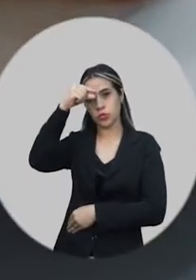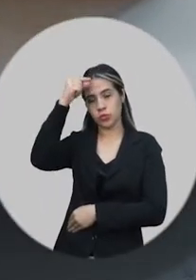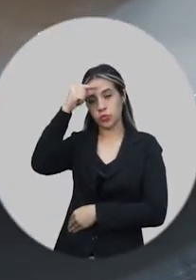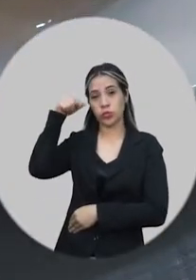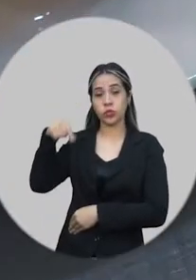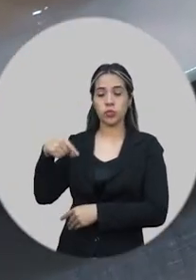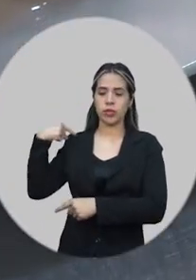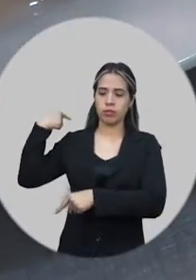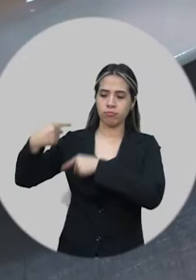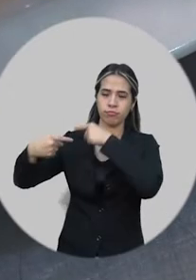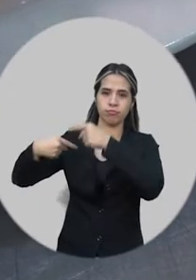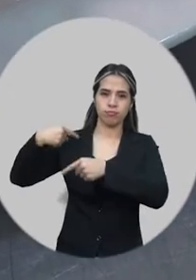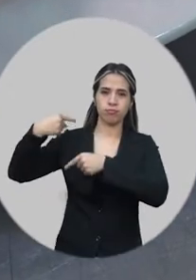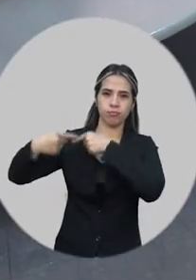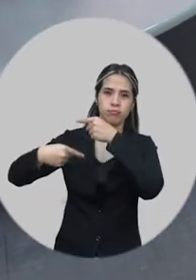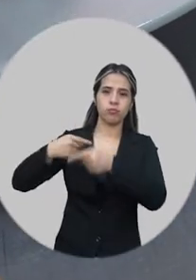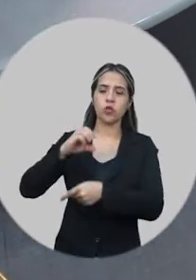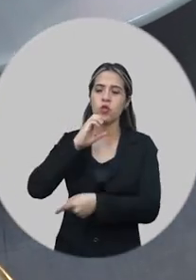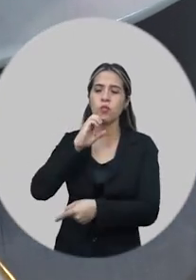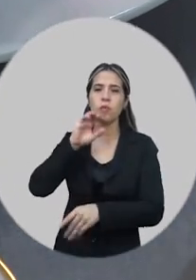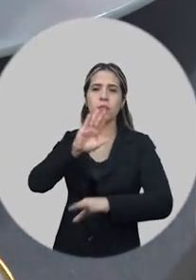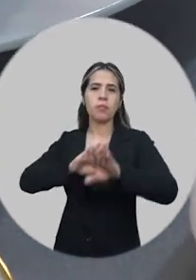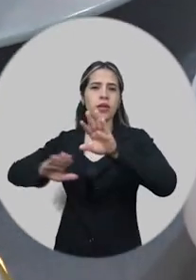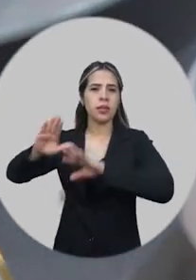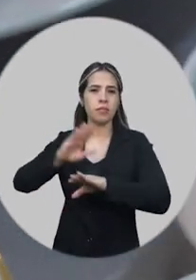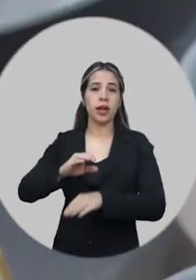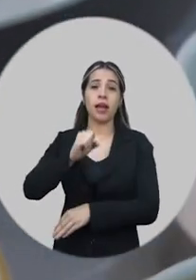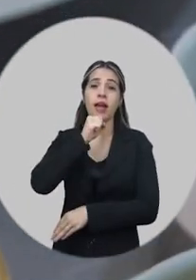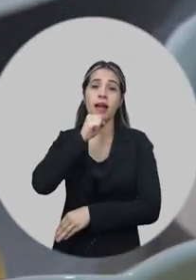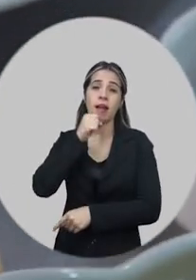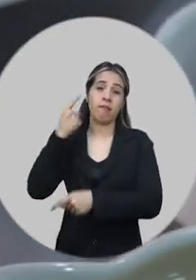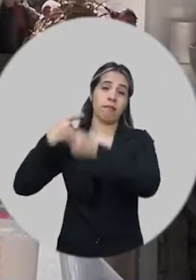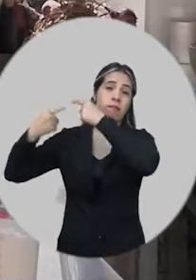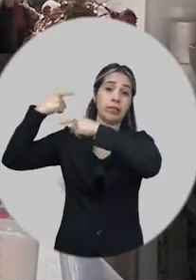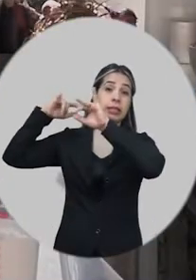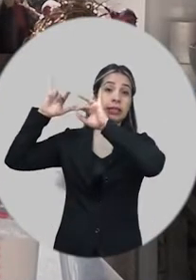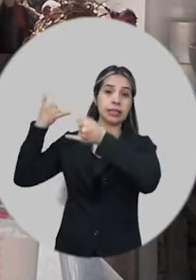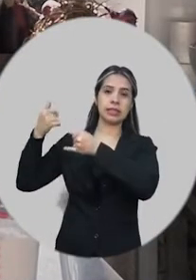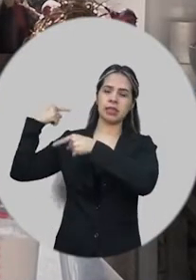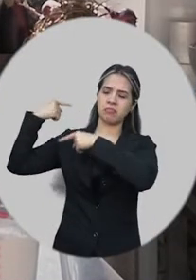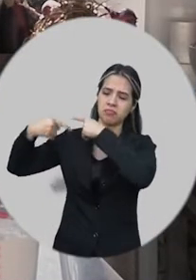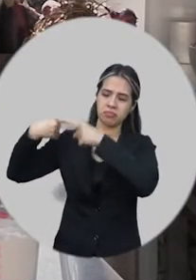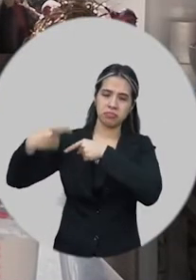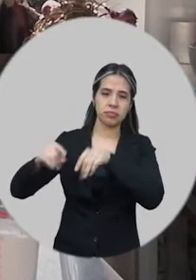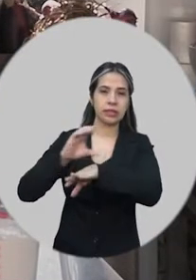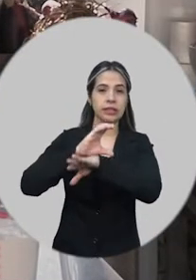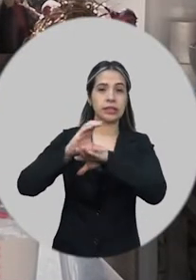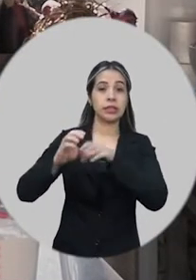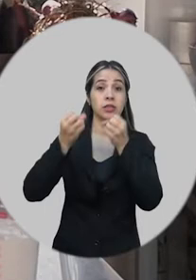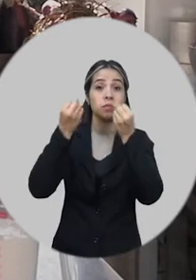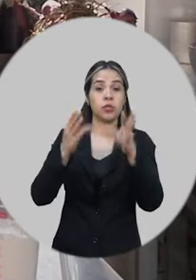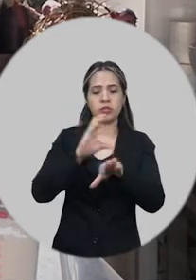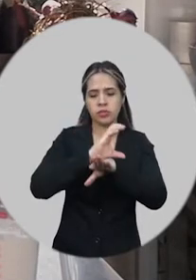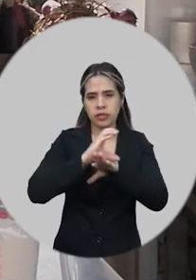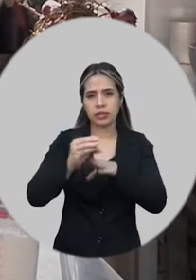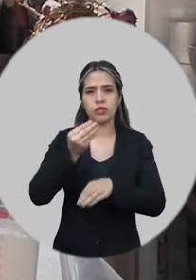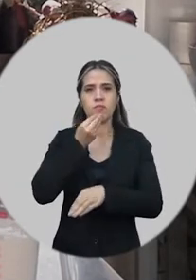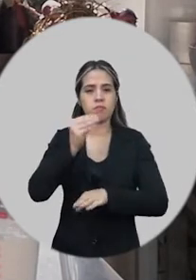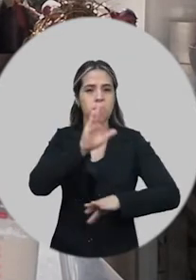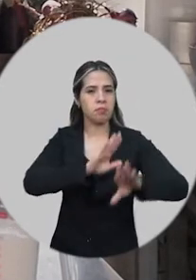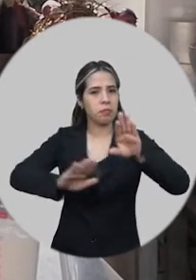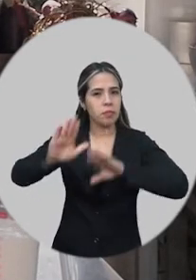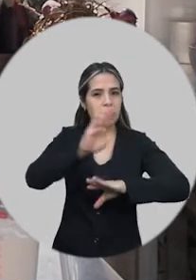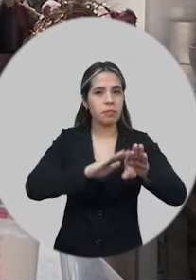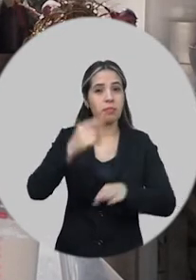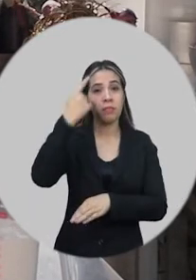de generación en generación, que ya mi bisabuela preparaba para nosotros, así que estuvimos rememorando esta